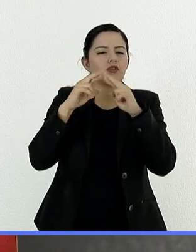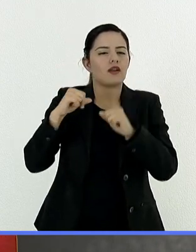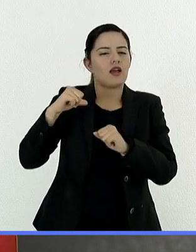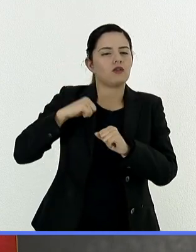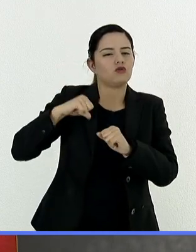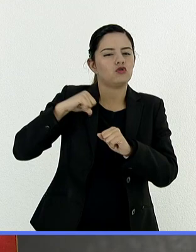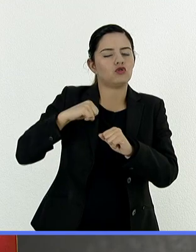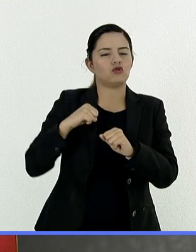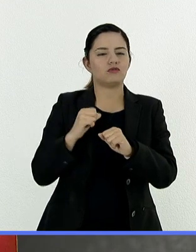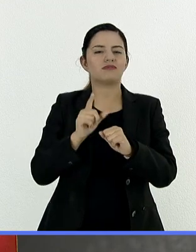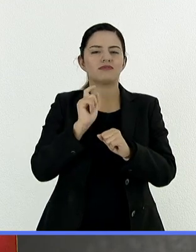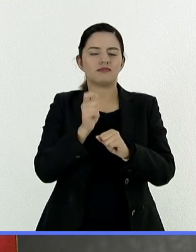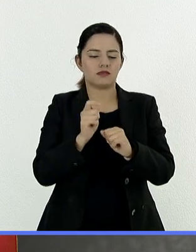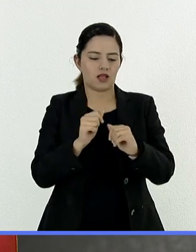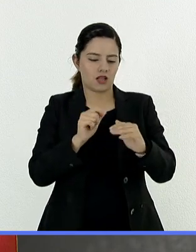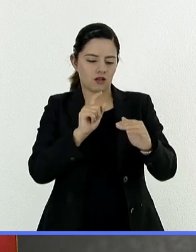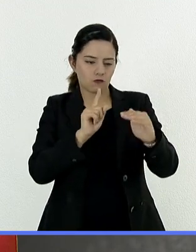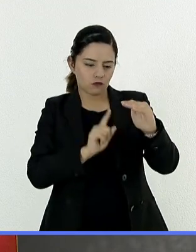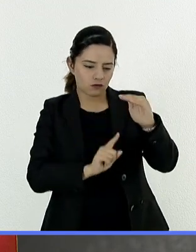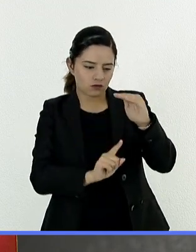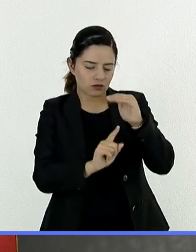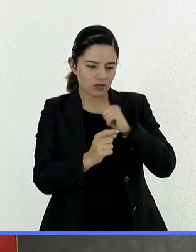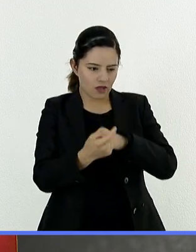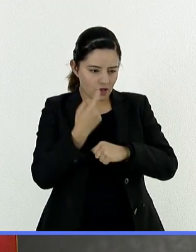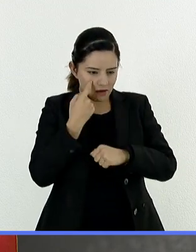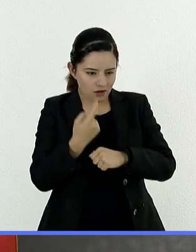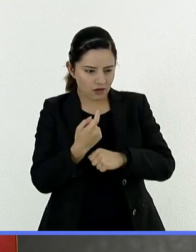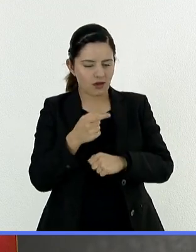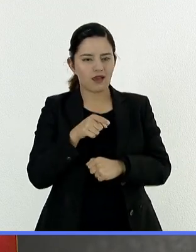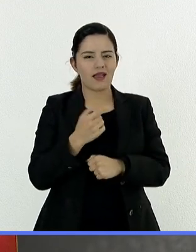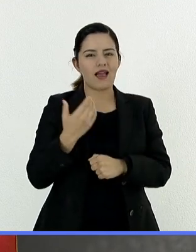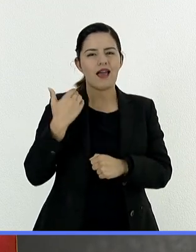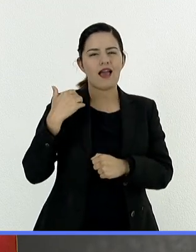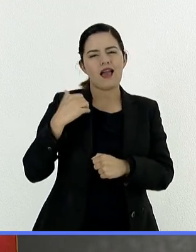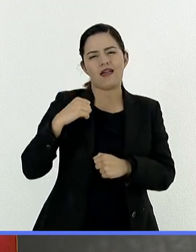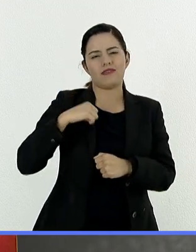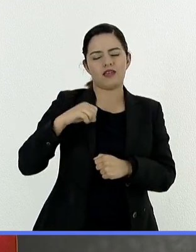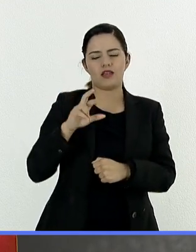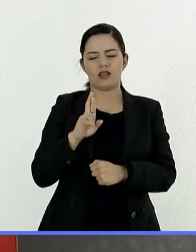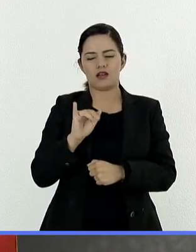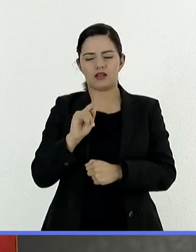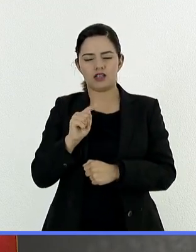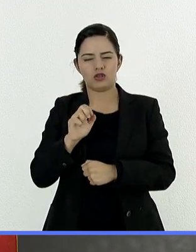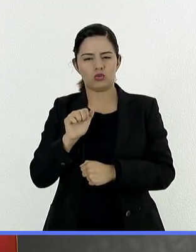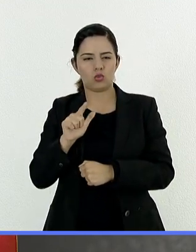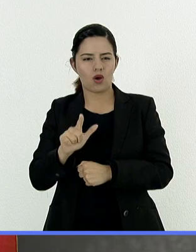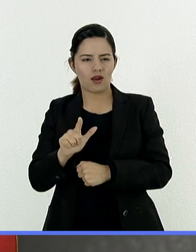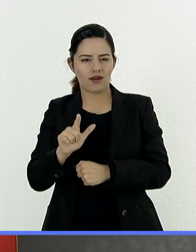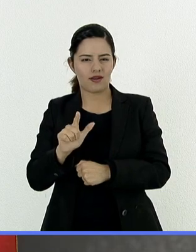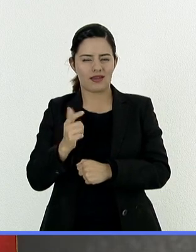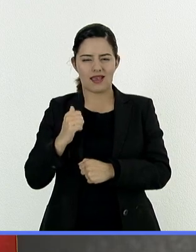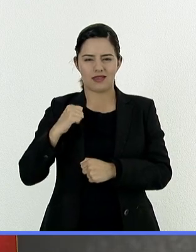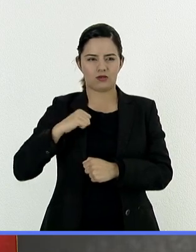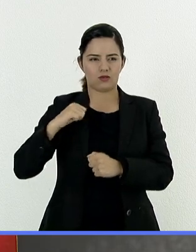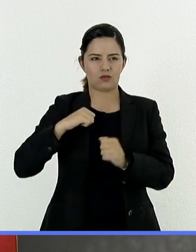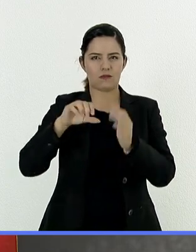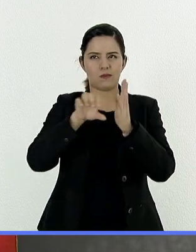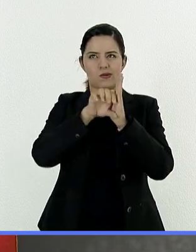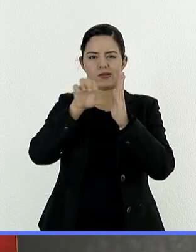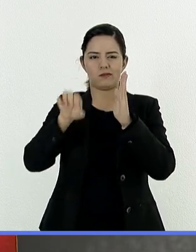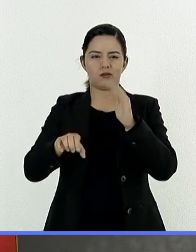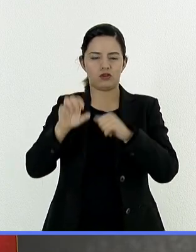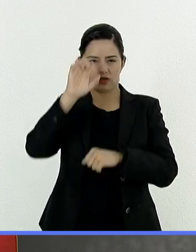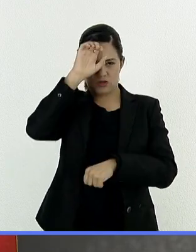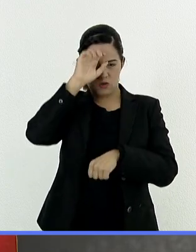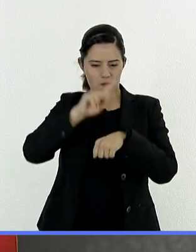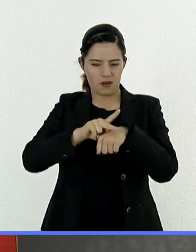que están interactuando con ellas la oscuridad estamos viendo que hay rituales muy antiguos en Cuevas en Europa por ejemplo la cueva chove